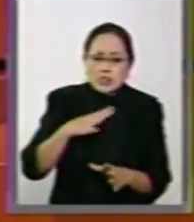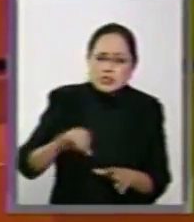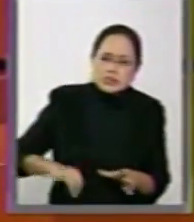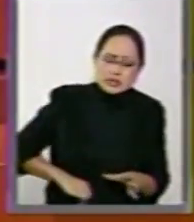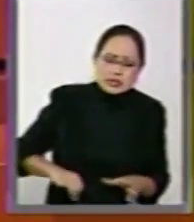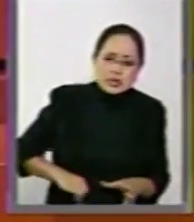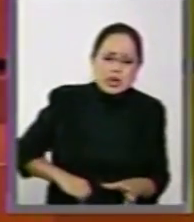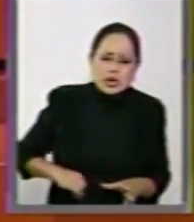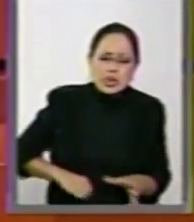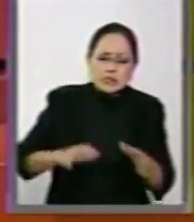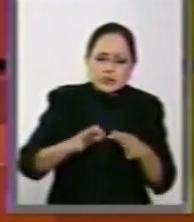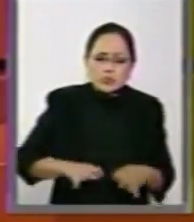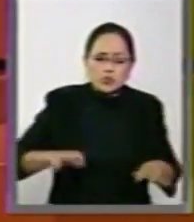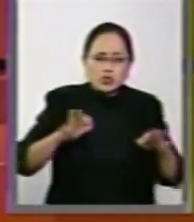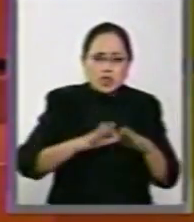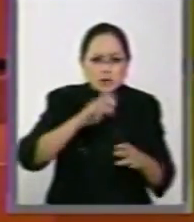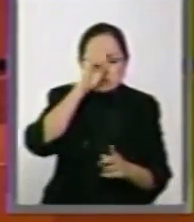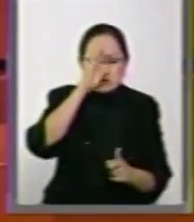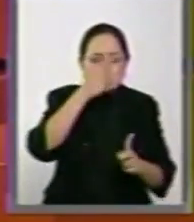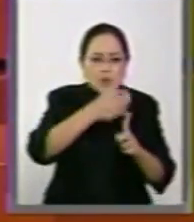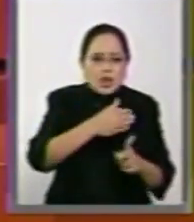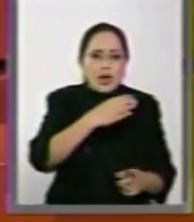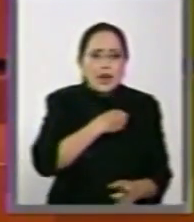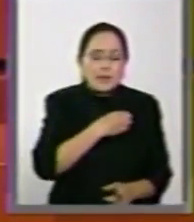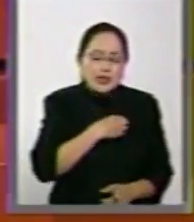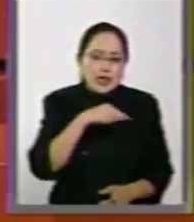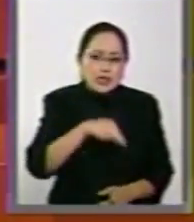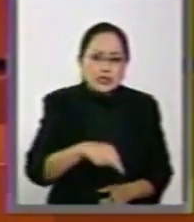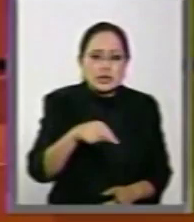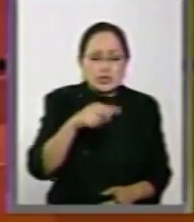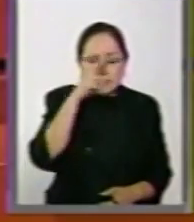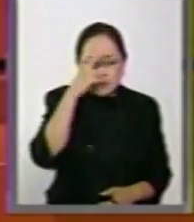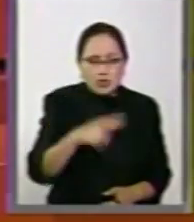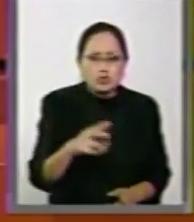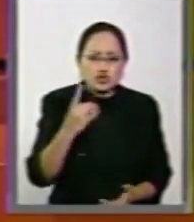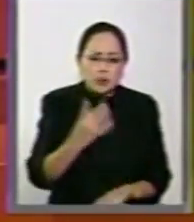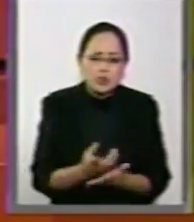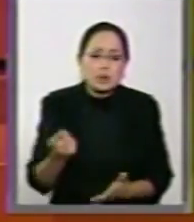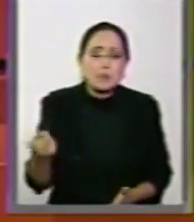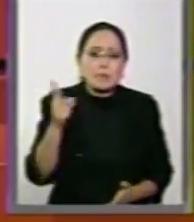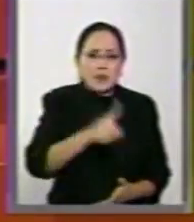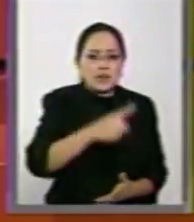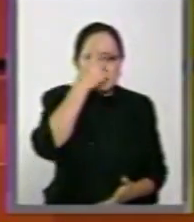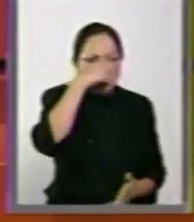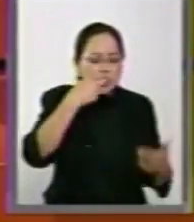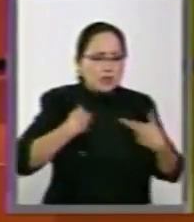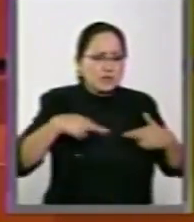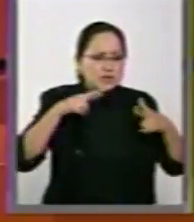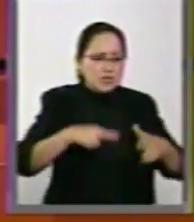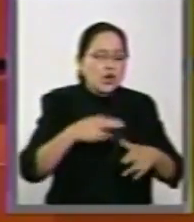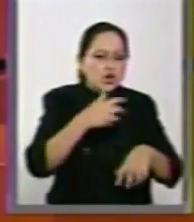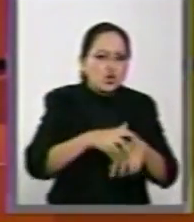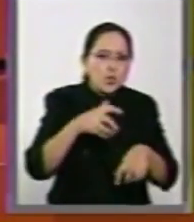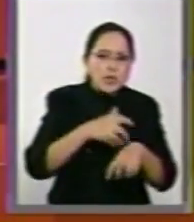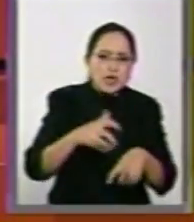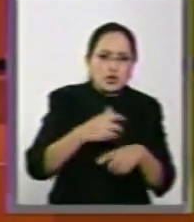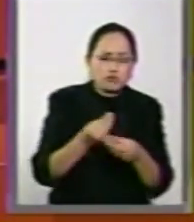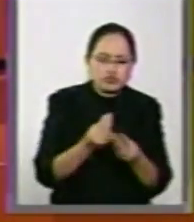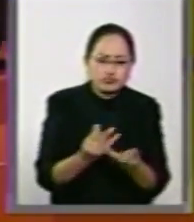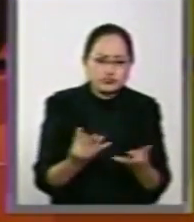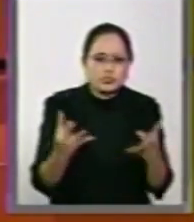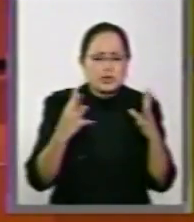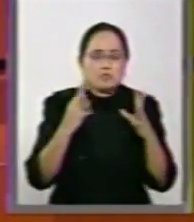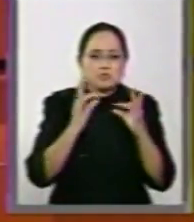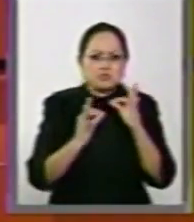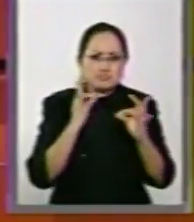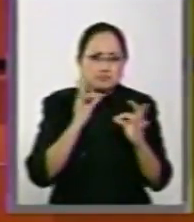interés en la capital de la República y no vayan a ser enviados nada más para representar un número, para formar